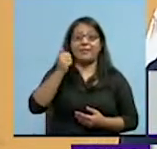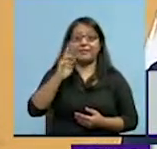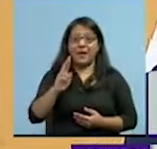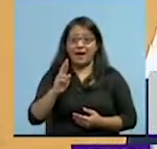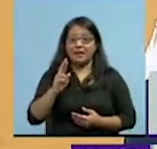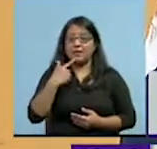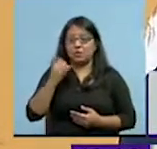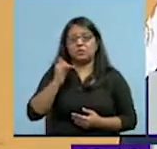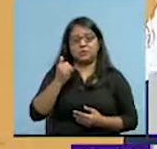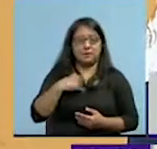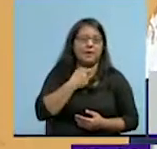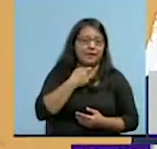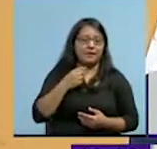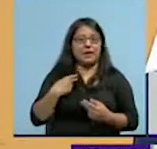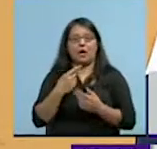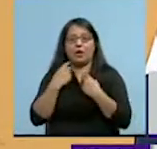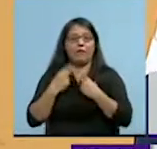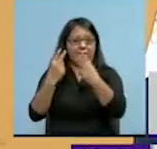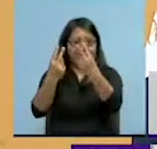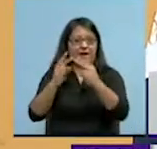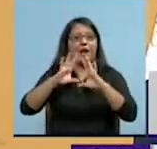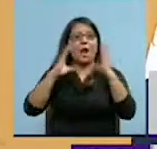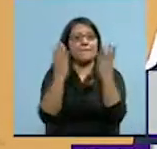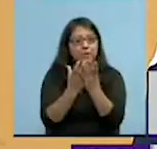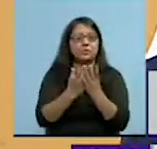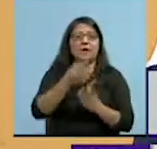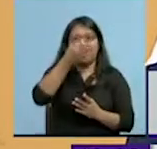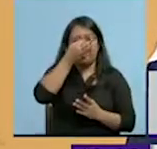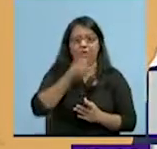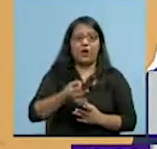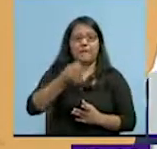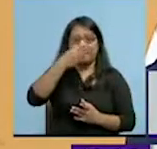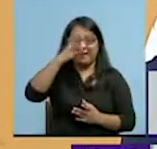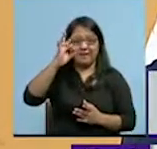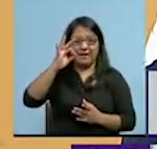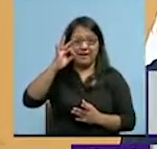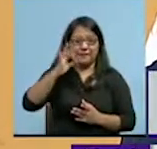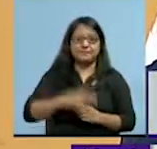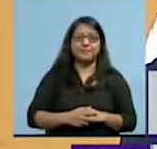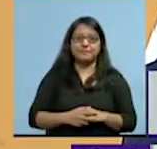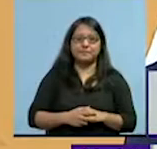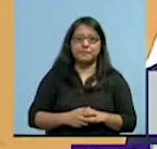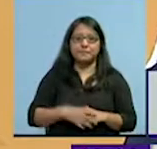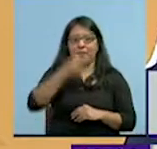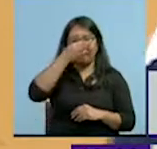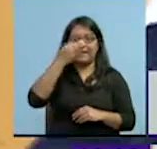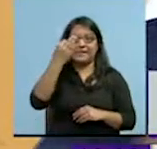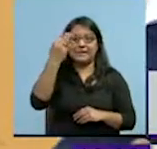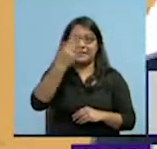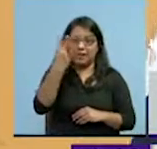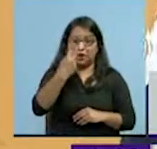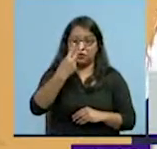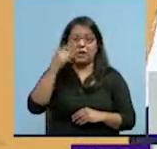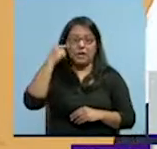le queda el bichito no de devolverse en una verdad que hay cosas que hemos mejorado en relación al a la cobertura con brasil y bueno y ahora